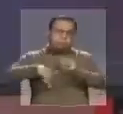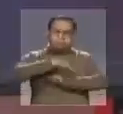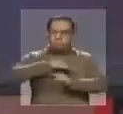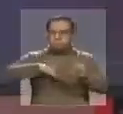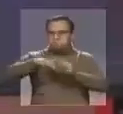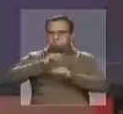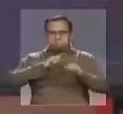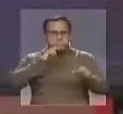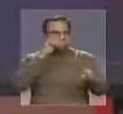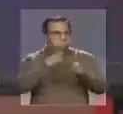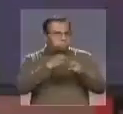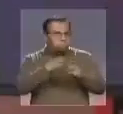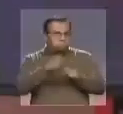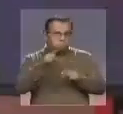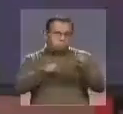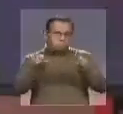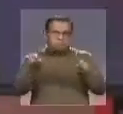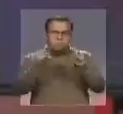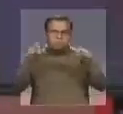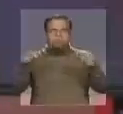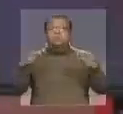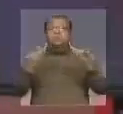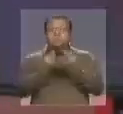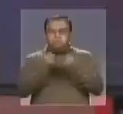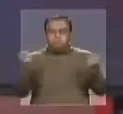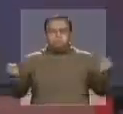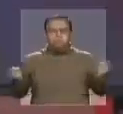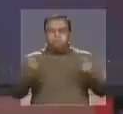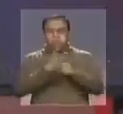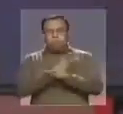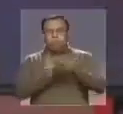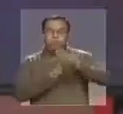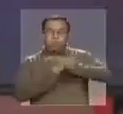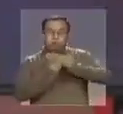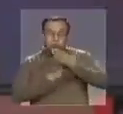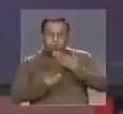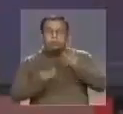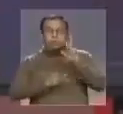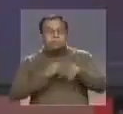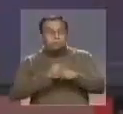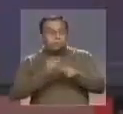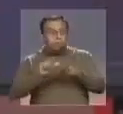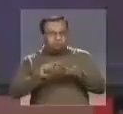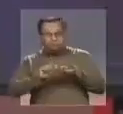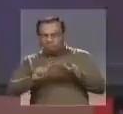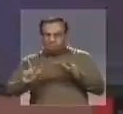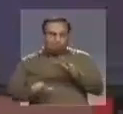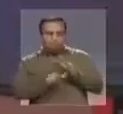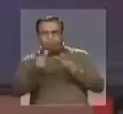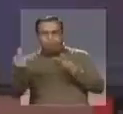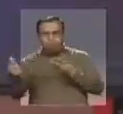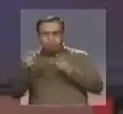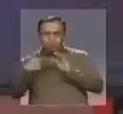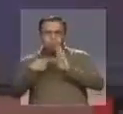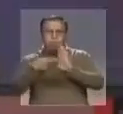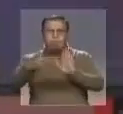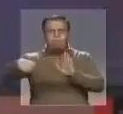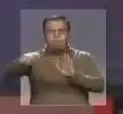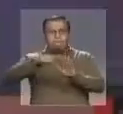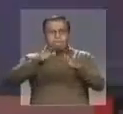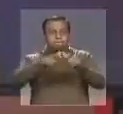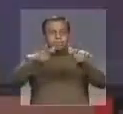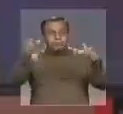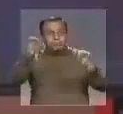contextos difíciles, unos backgrounds por la violencia, por la pobreza, pero también tenemos esta otra cara de las mujeres que tienen un